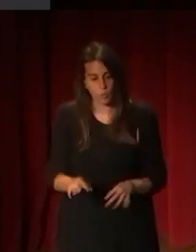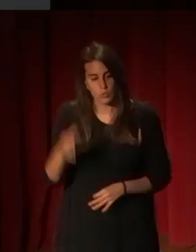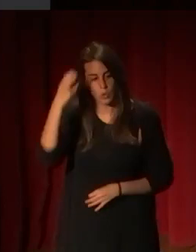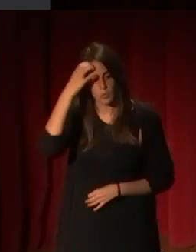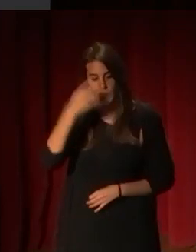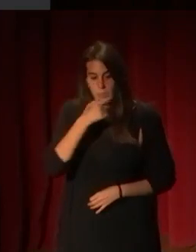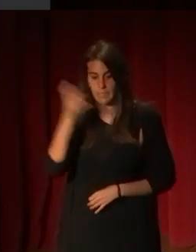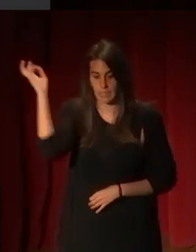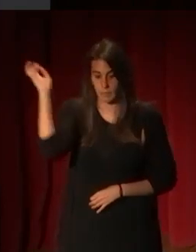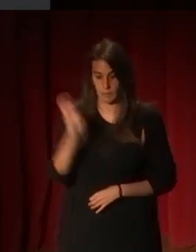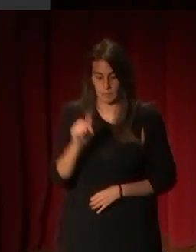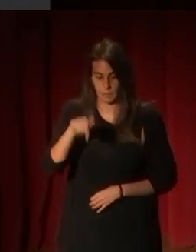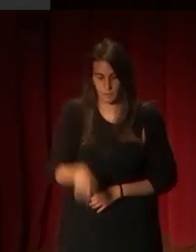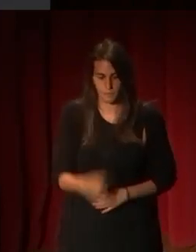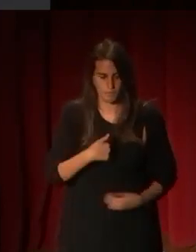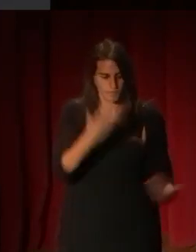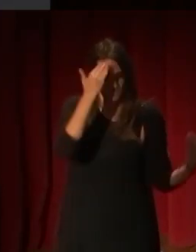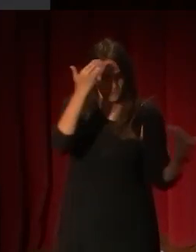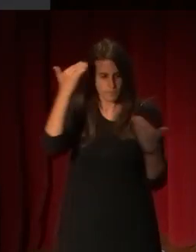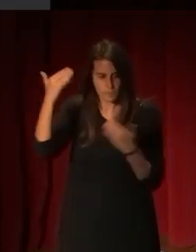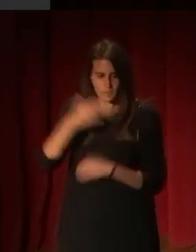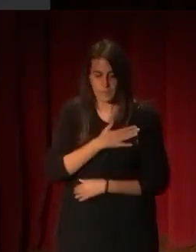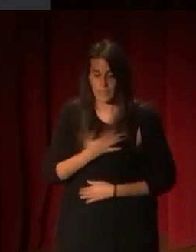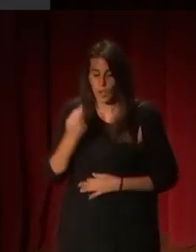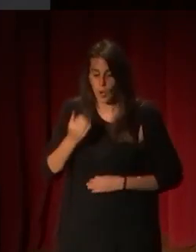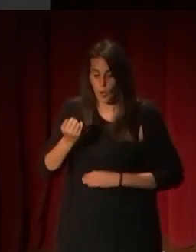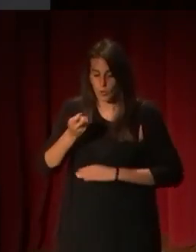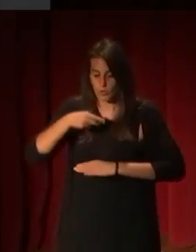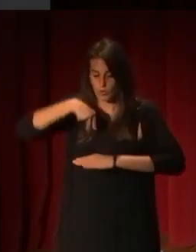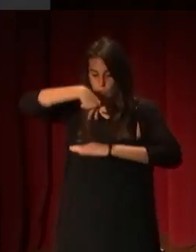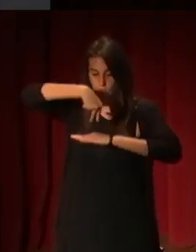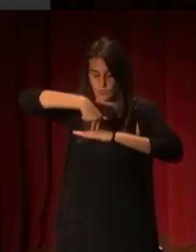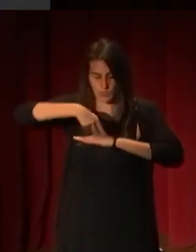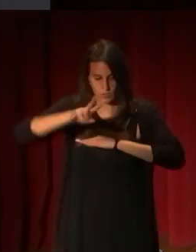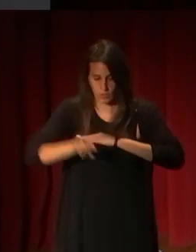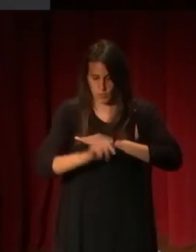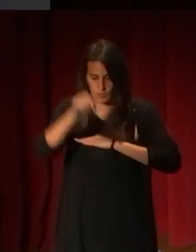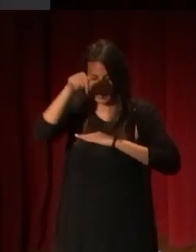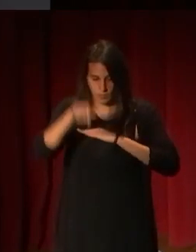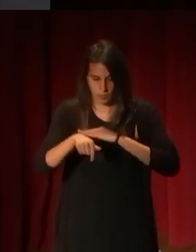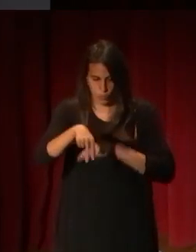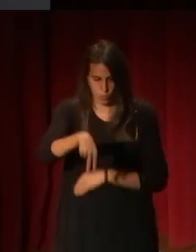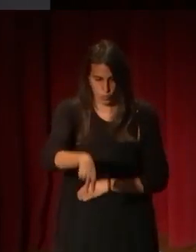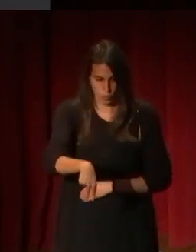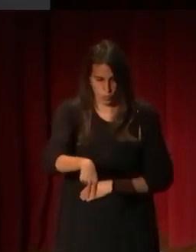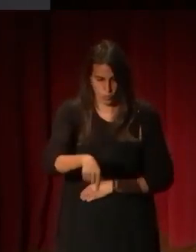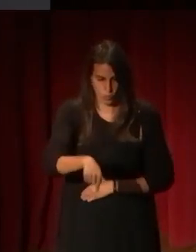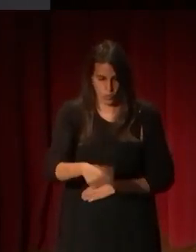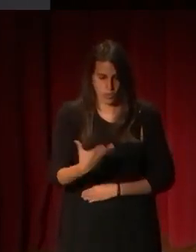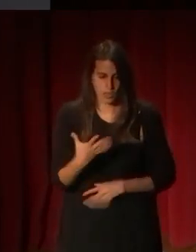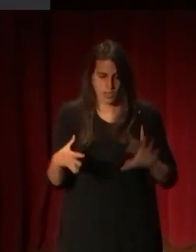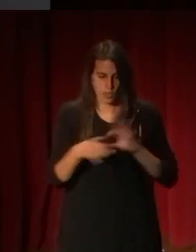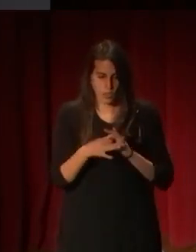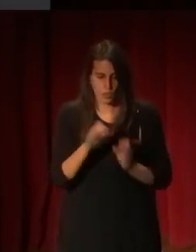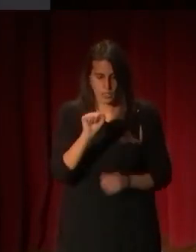príncipe de gales que en esta ocasión disfrutó de ella no desde el balcón de la casa de la panadería sino desde el balcón del alcázar